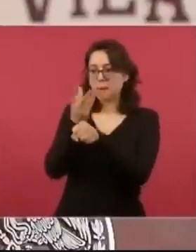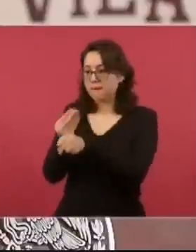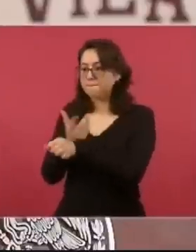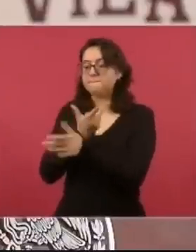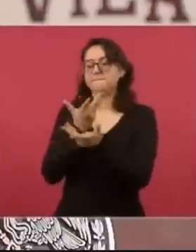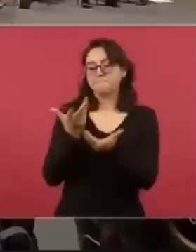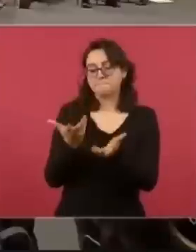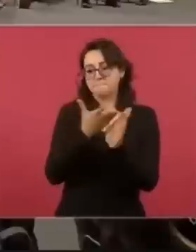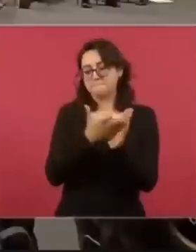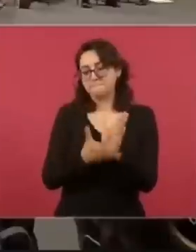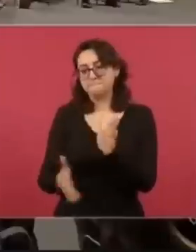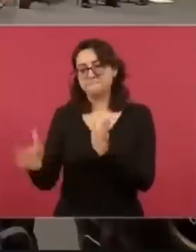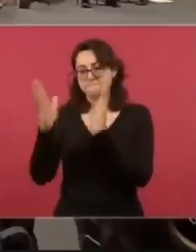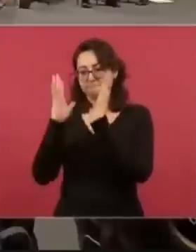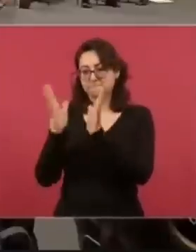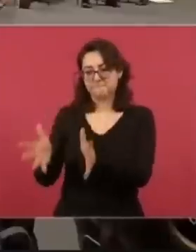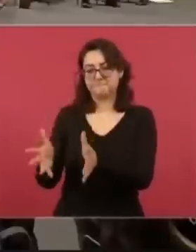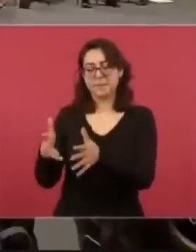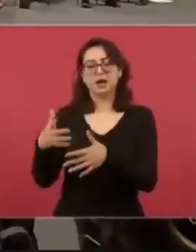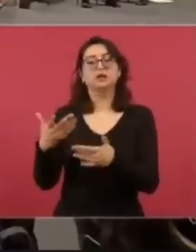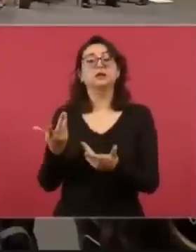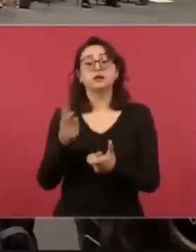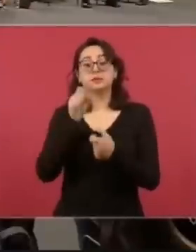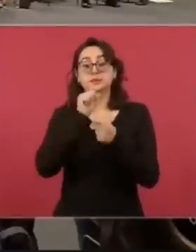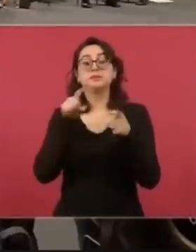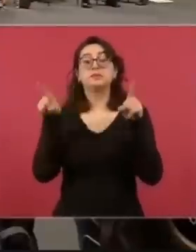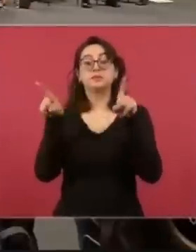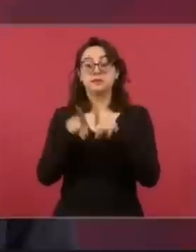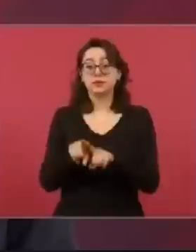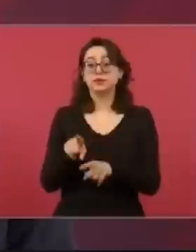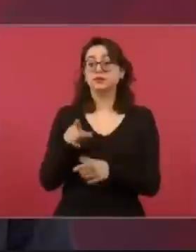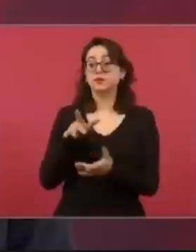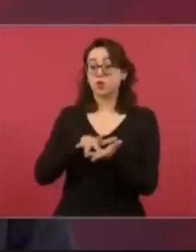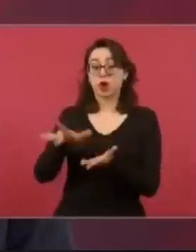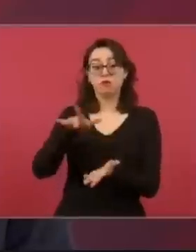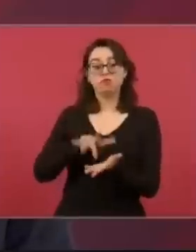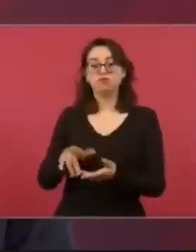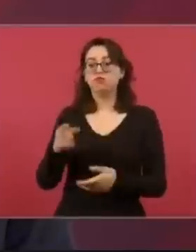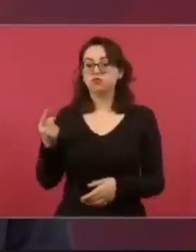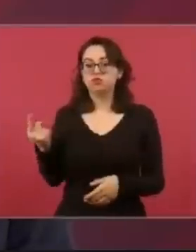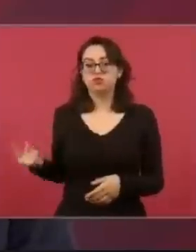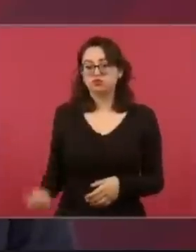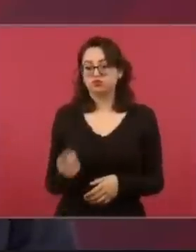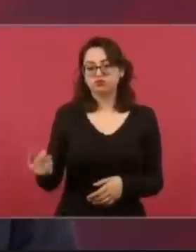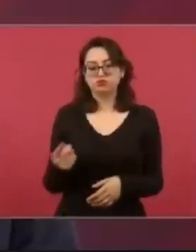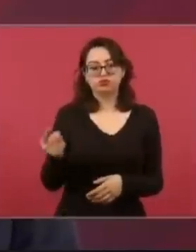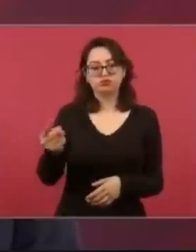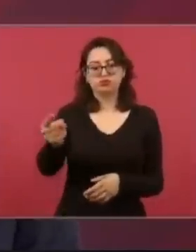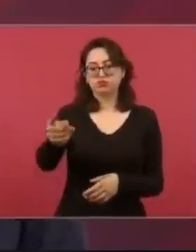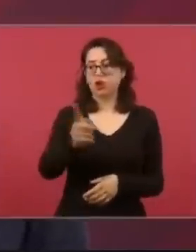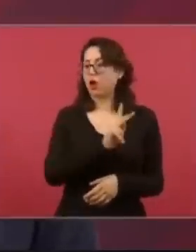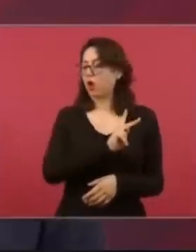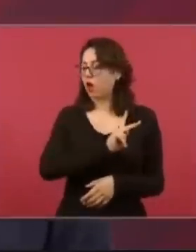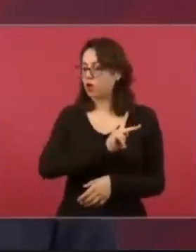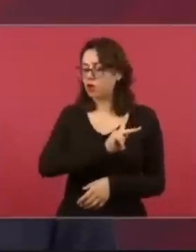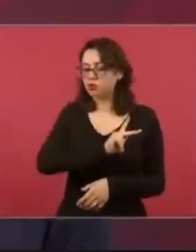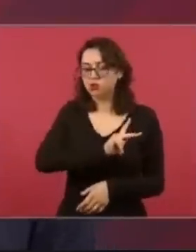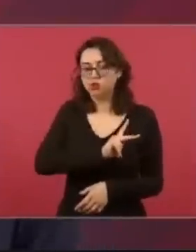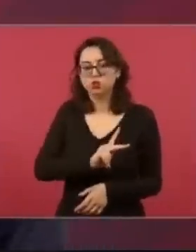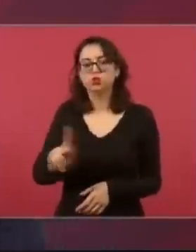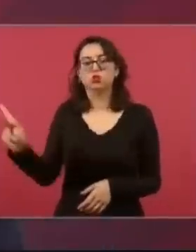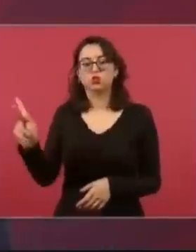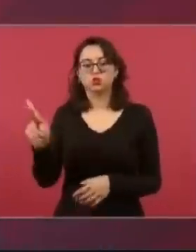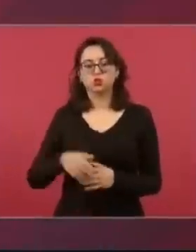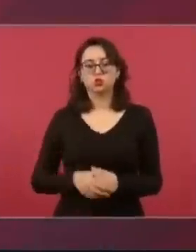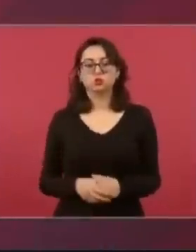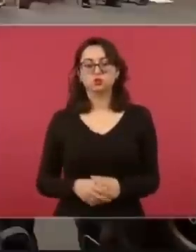permanente que por decreto emitido por el presidente de la república se cumplirán de manera puntual para todos y cada una de las víctimas que